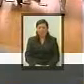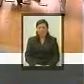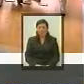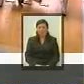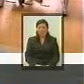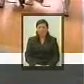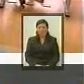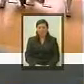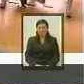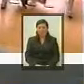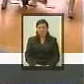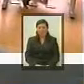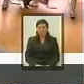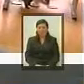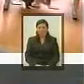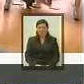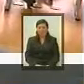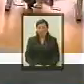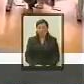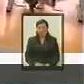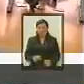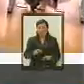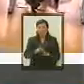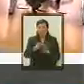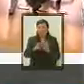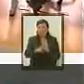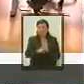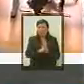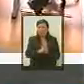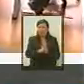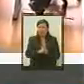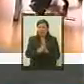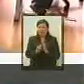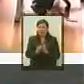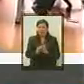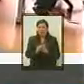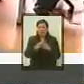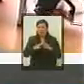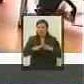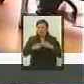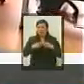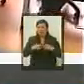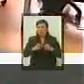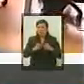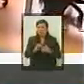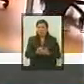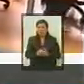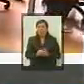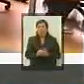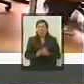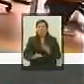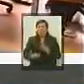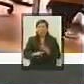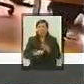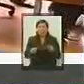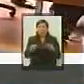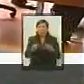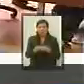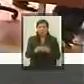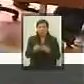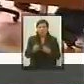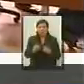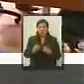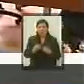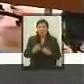gracias señor este proyecto de ley parte de aud públ quisiéramos bajo esta comisión de comercio